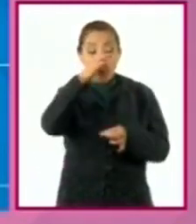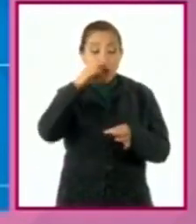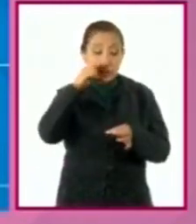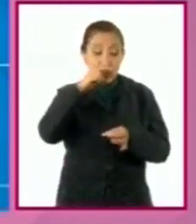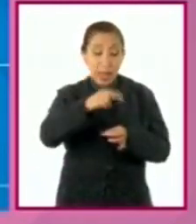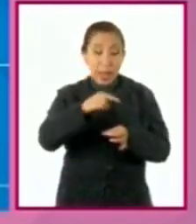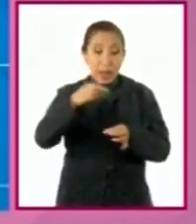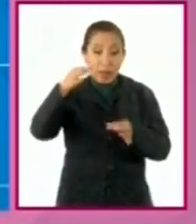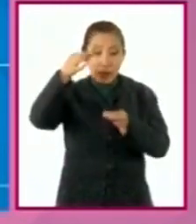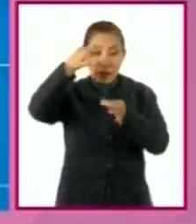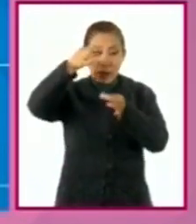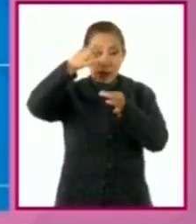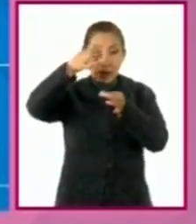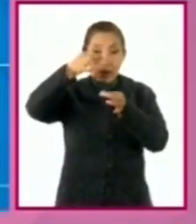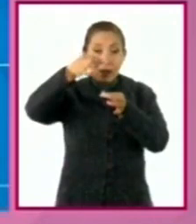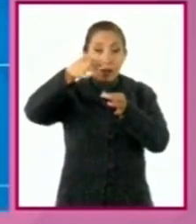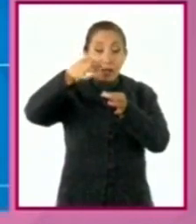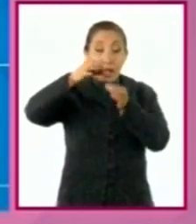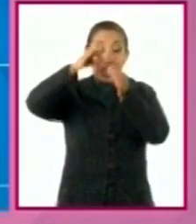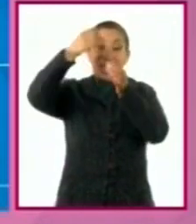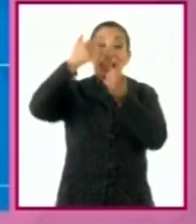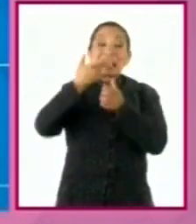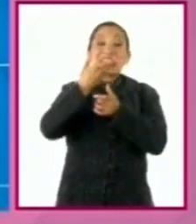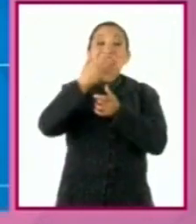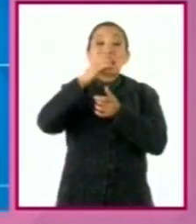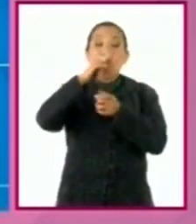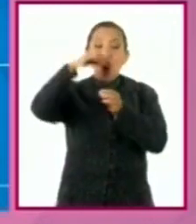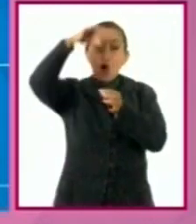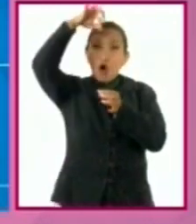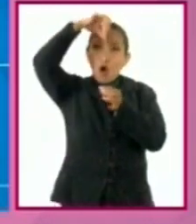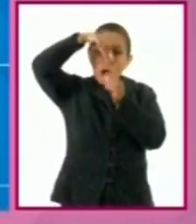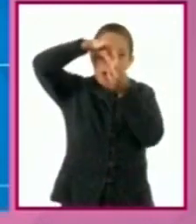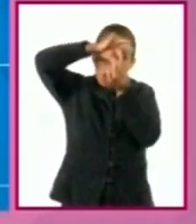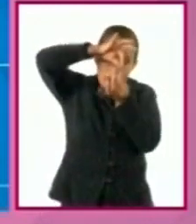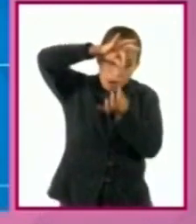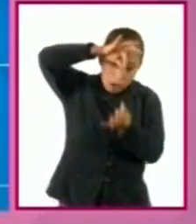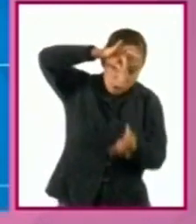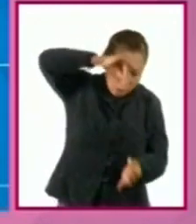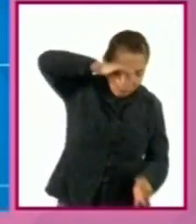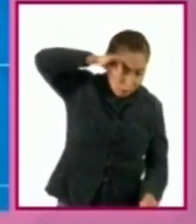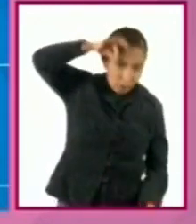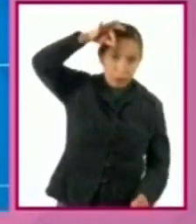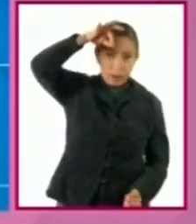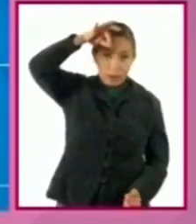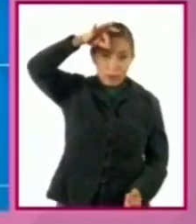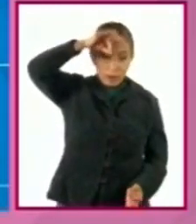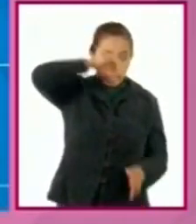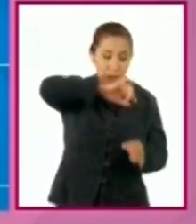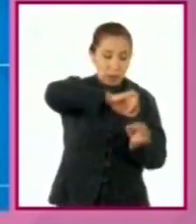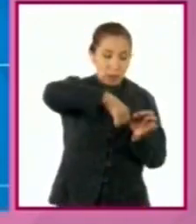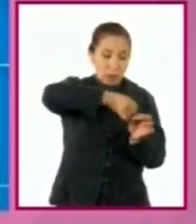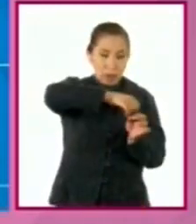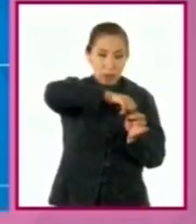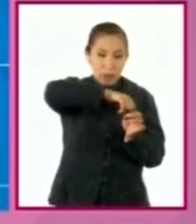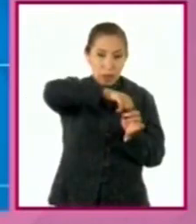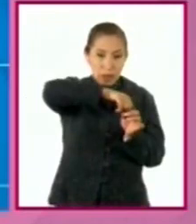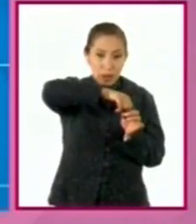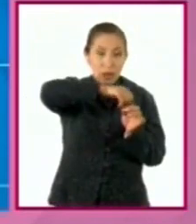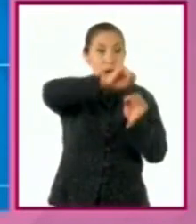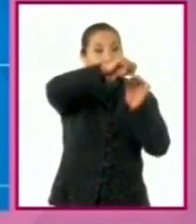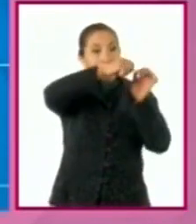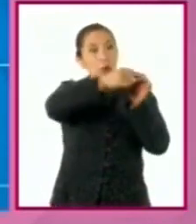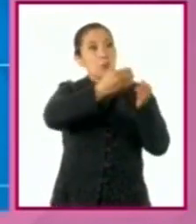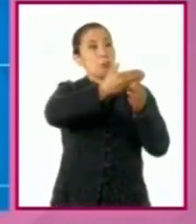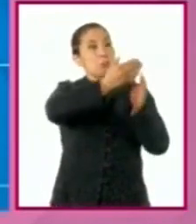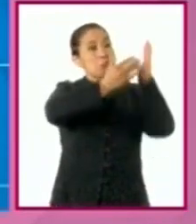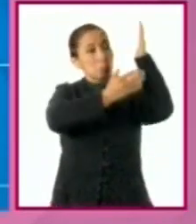introduces el hilo o cuerda y lo sacas por el otro extremo. y lo amarras en un poste,